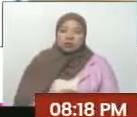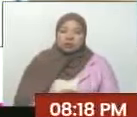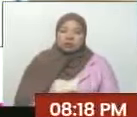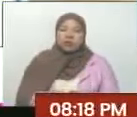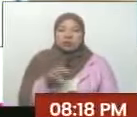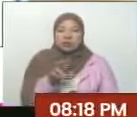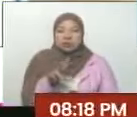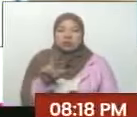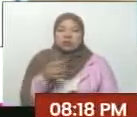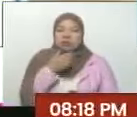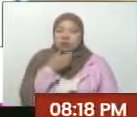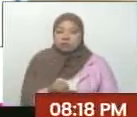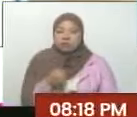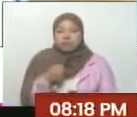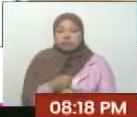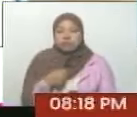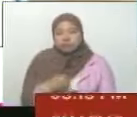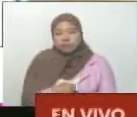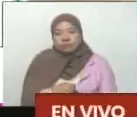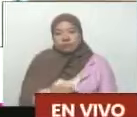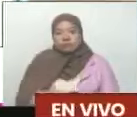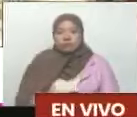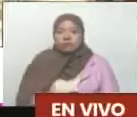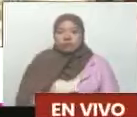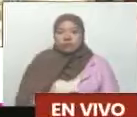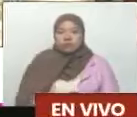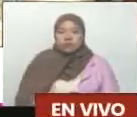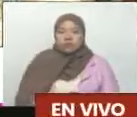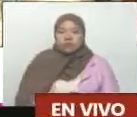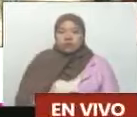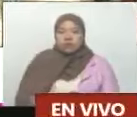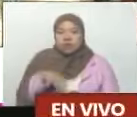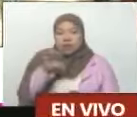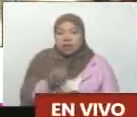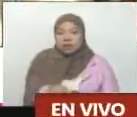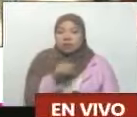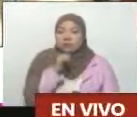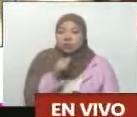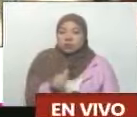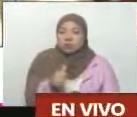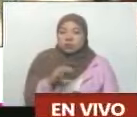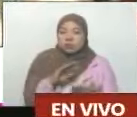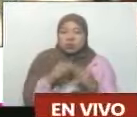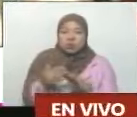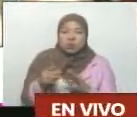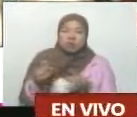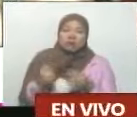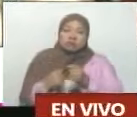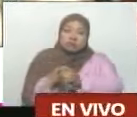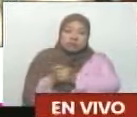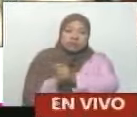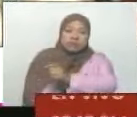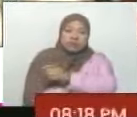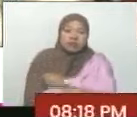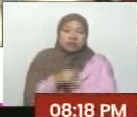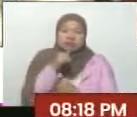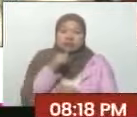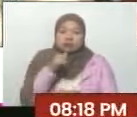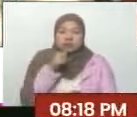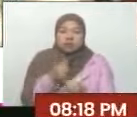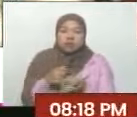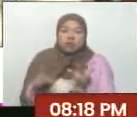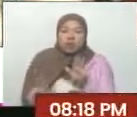31 de diciembre del próximo año 2025. A destruir el Estado. Así es. Esa famosa ley de bases es la